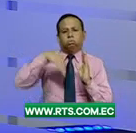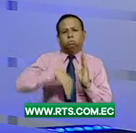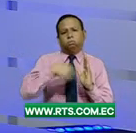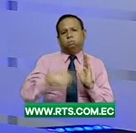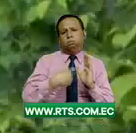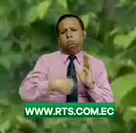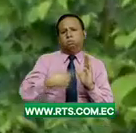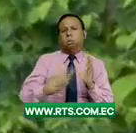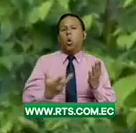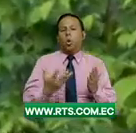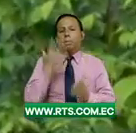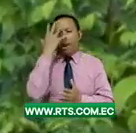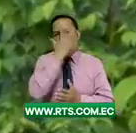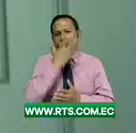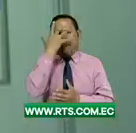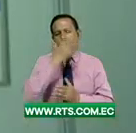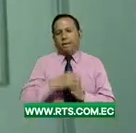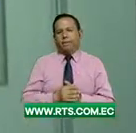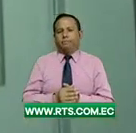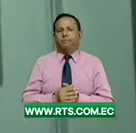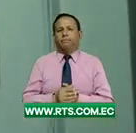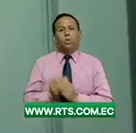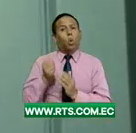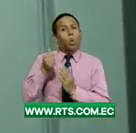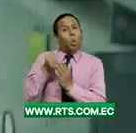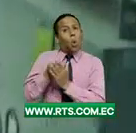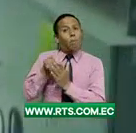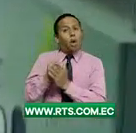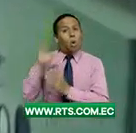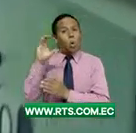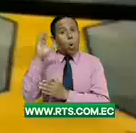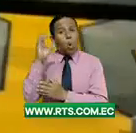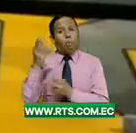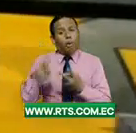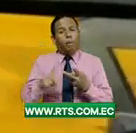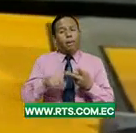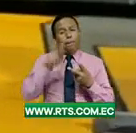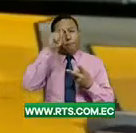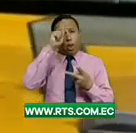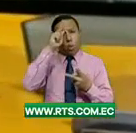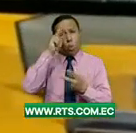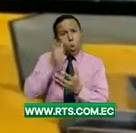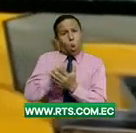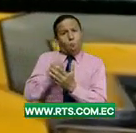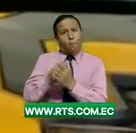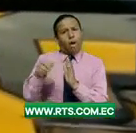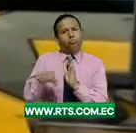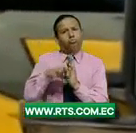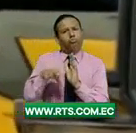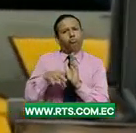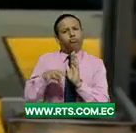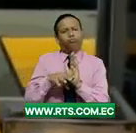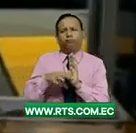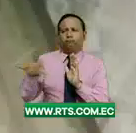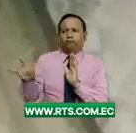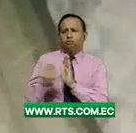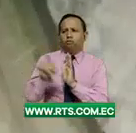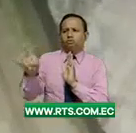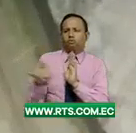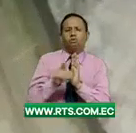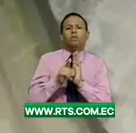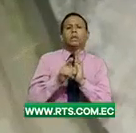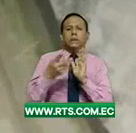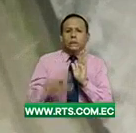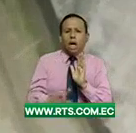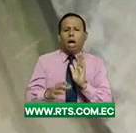La compra de energía a Colombia y Perú reduciría significativamente la crisis energética que afronta Ecuador.